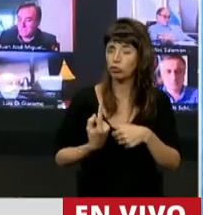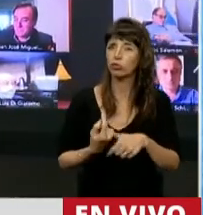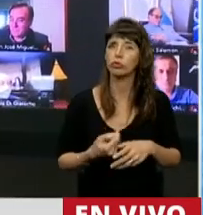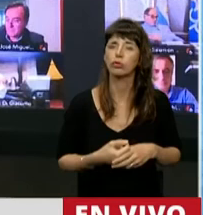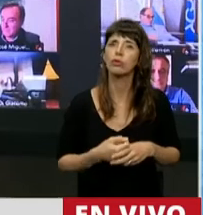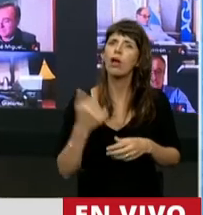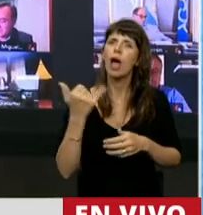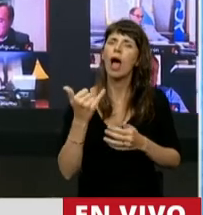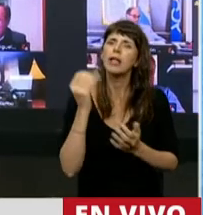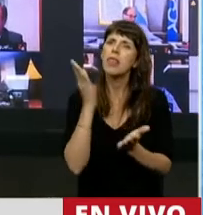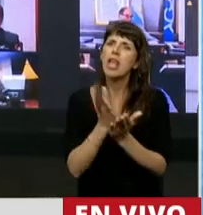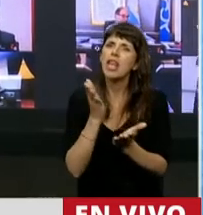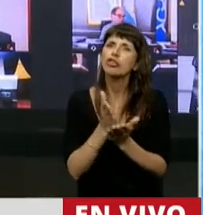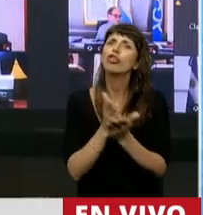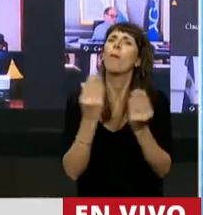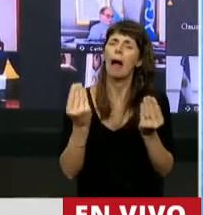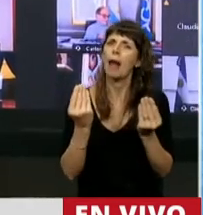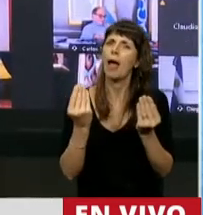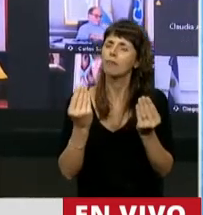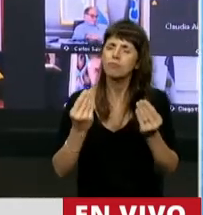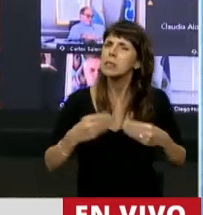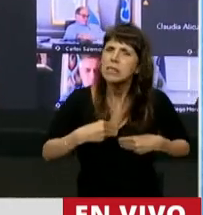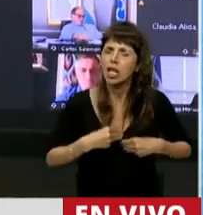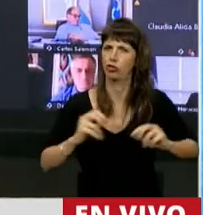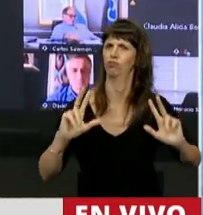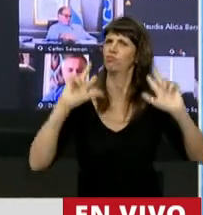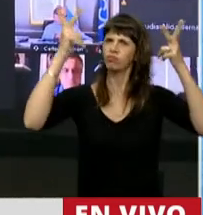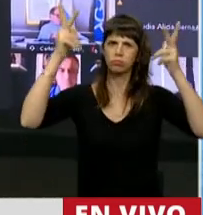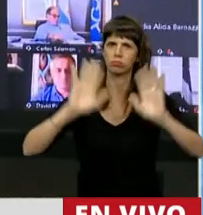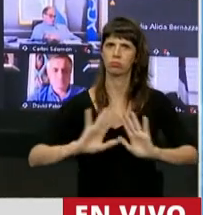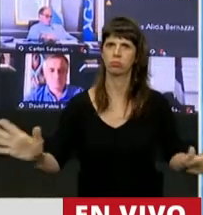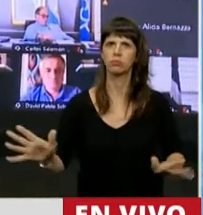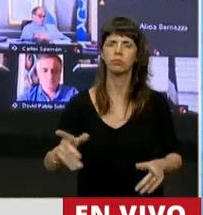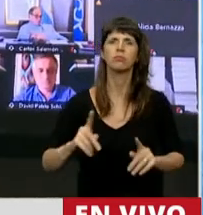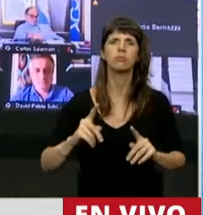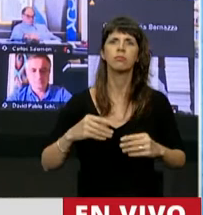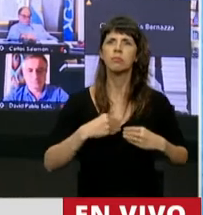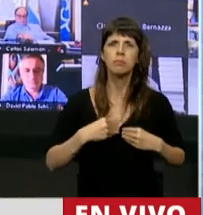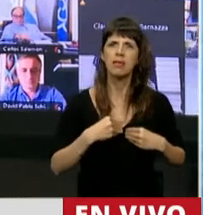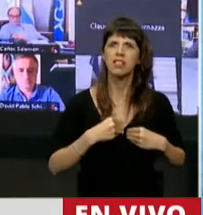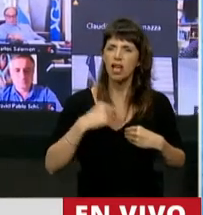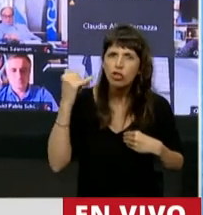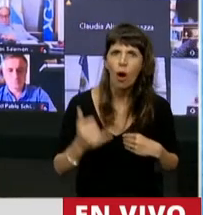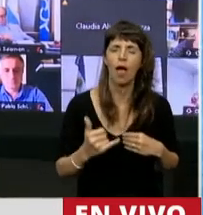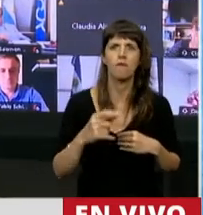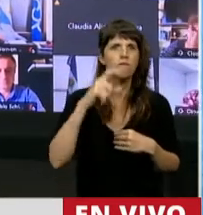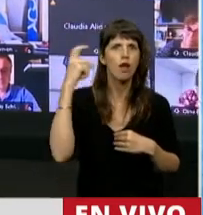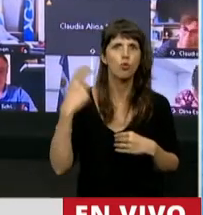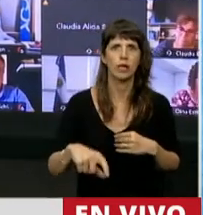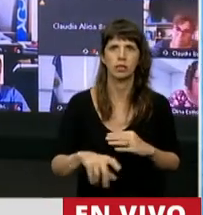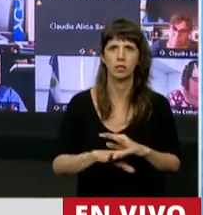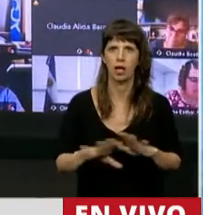el derecho a la indignación el derecho a la vergüenza de lo que sucede